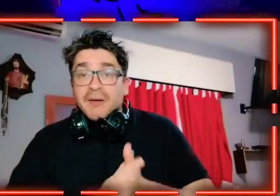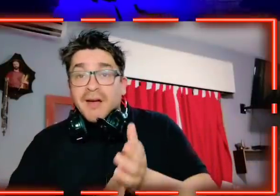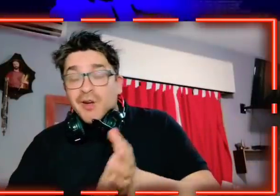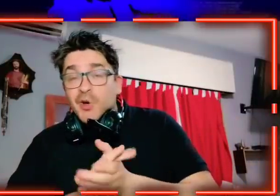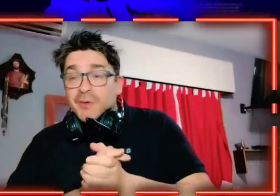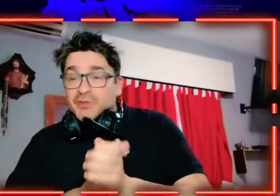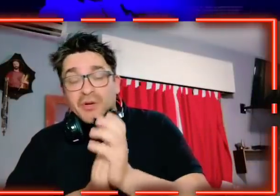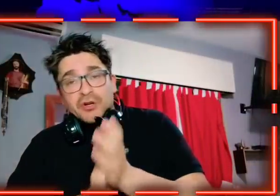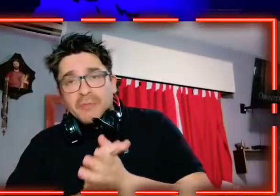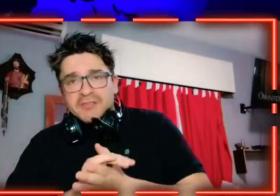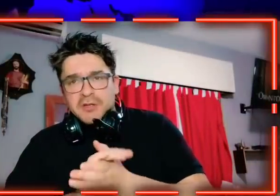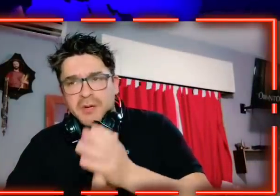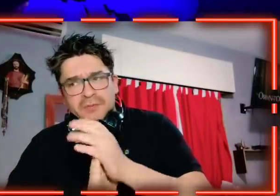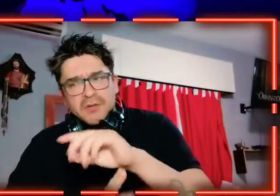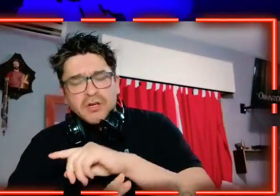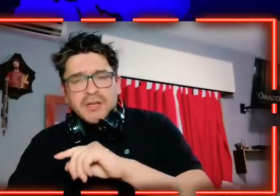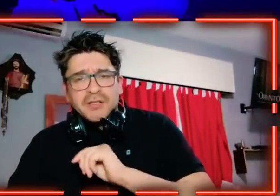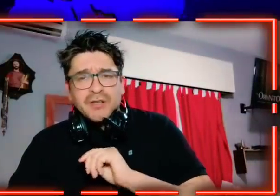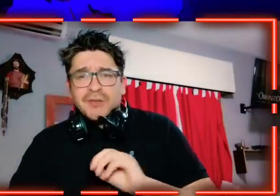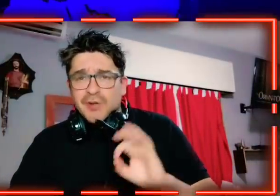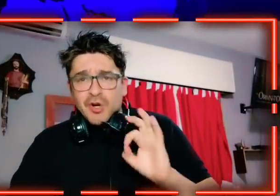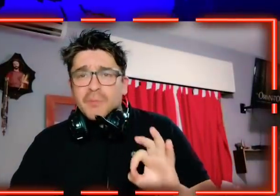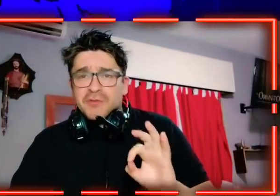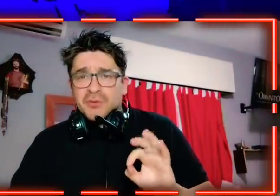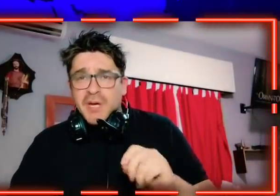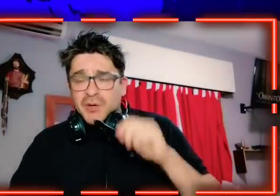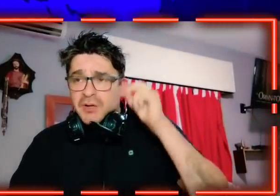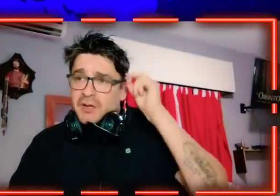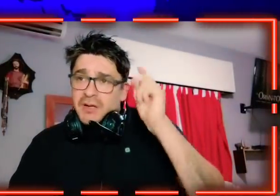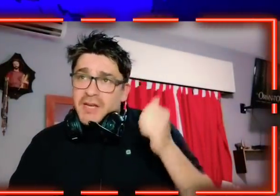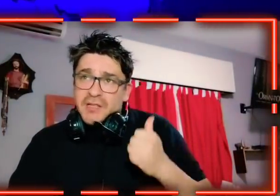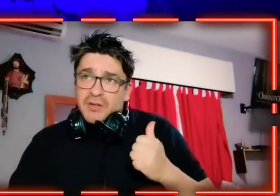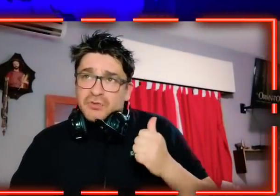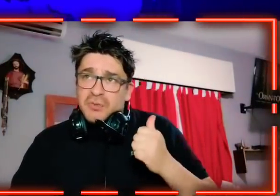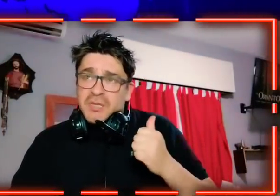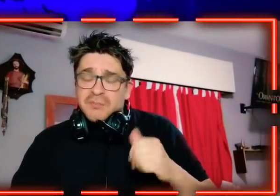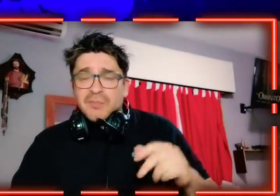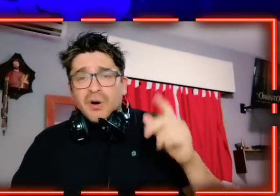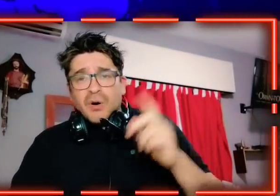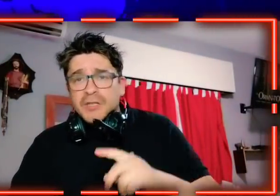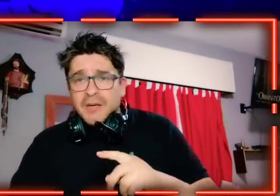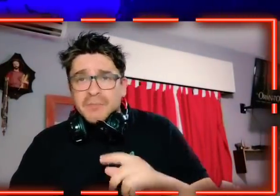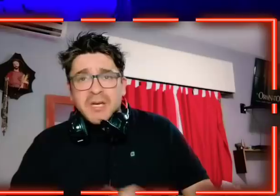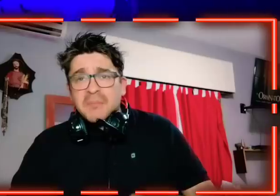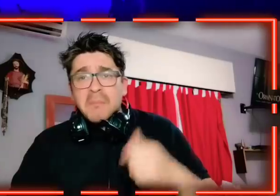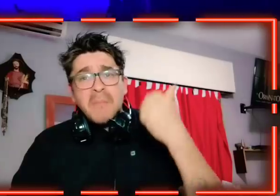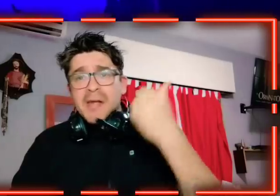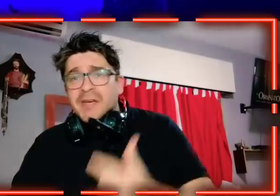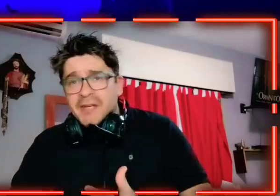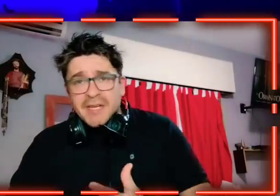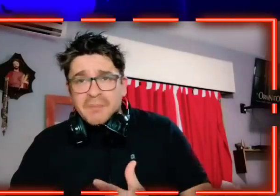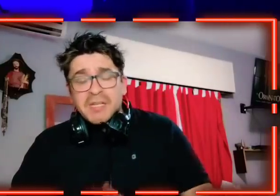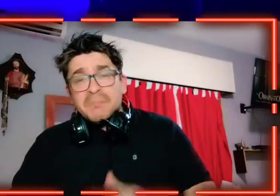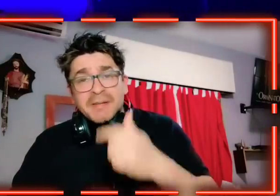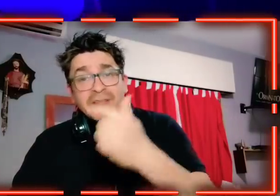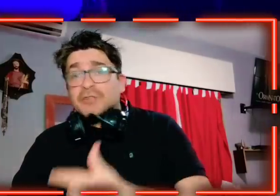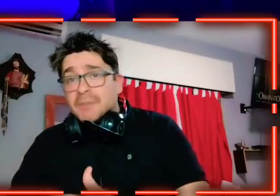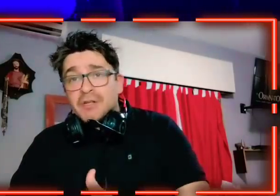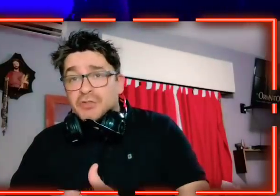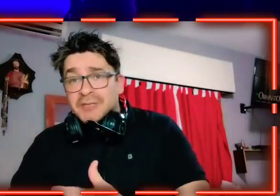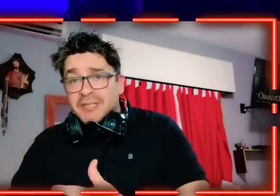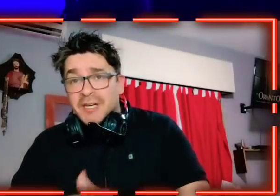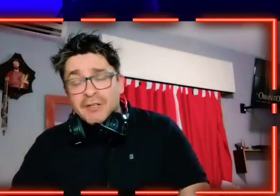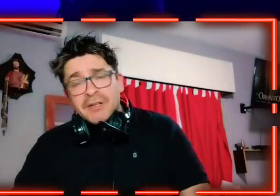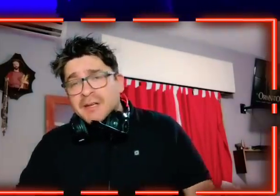Bueno, gente, ahí estaba López Obrador con Marcelo Ebrard. Lo que dijo López Obrador, ayer lo subí, hoy también, mañana también y